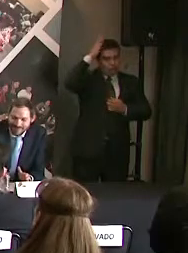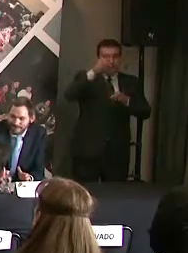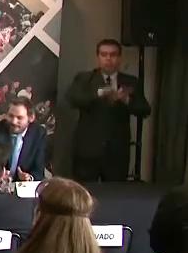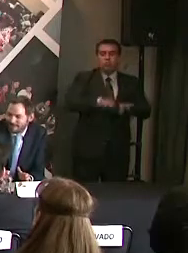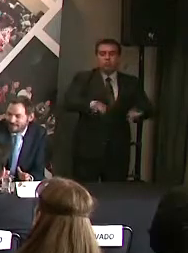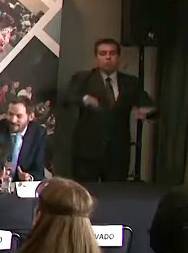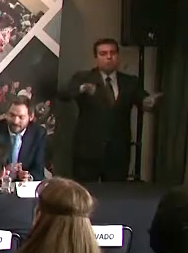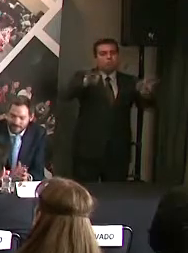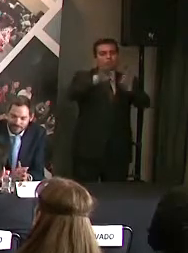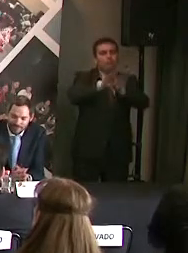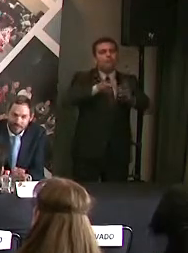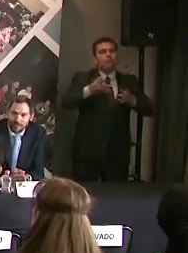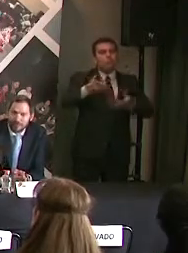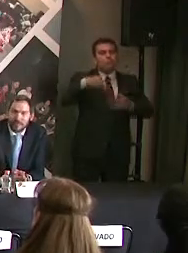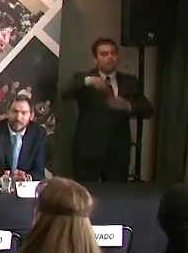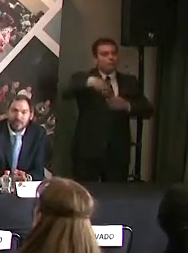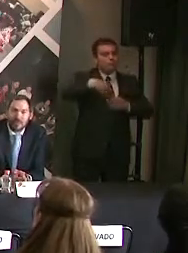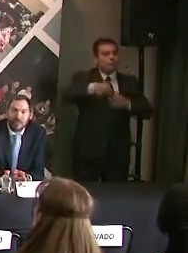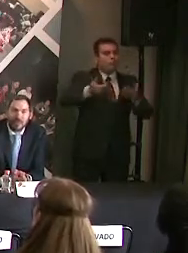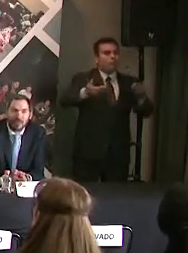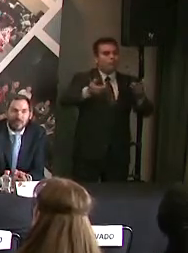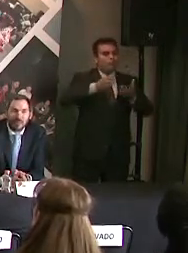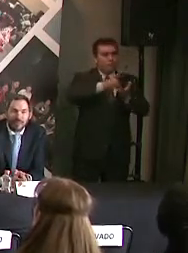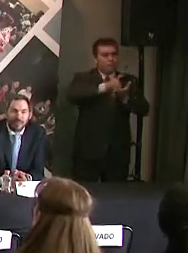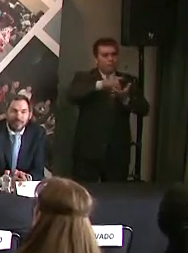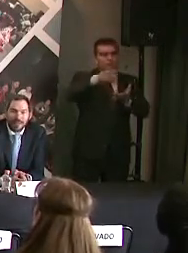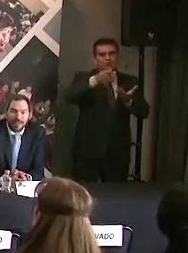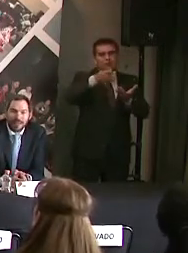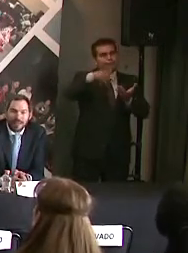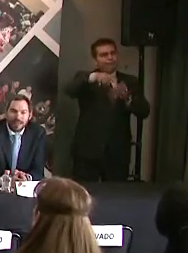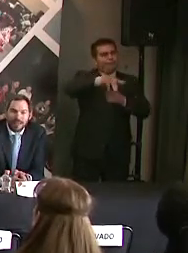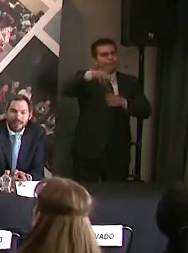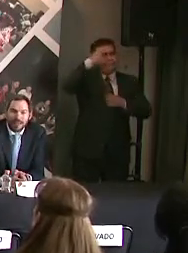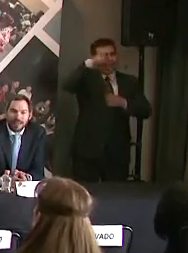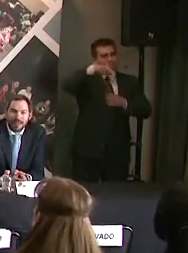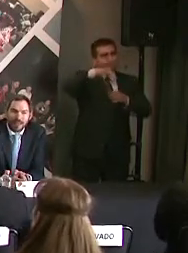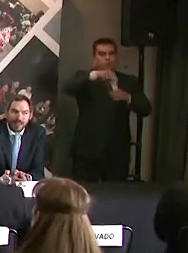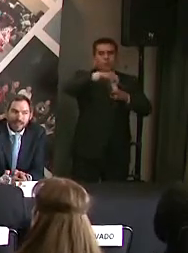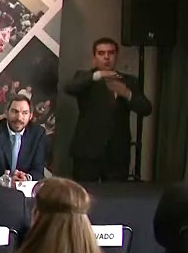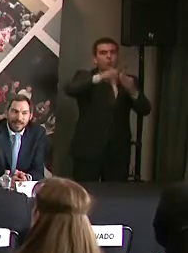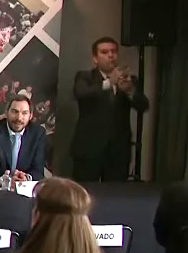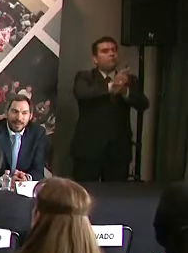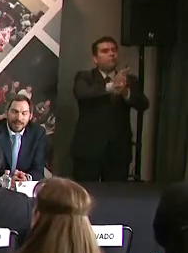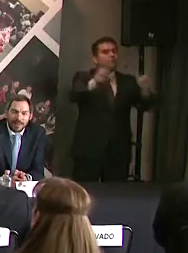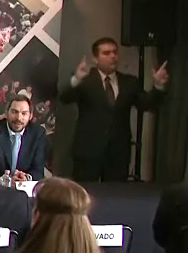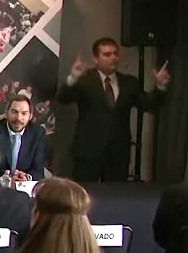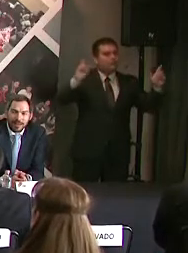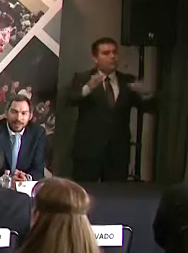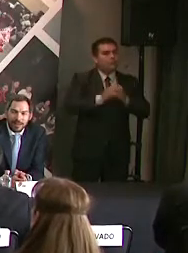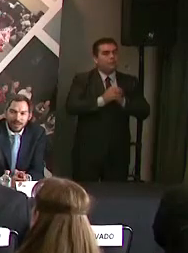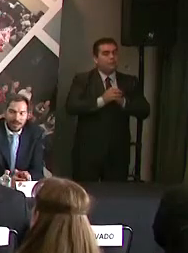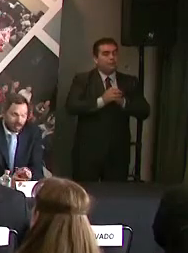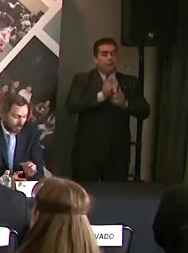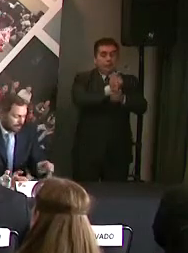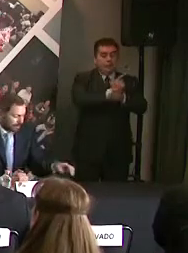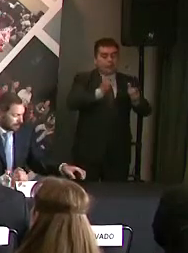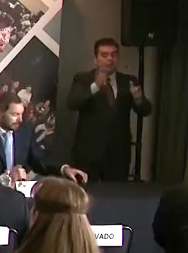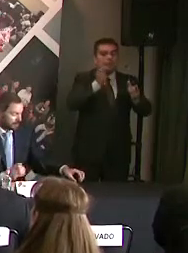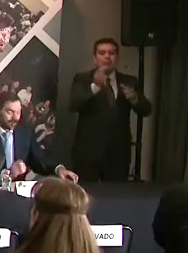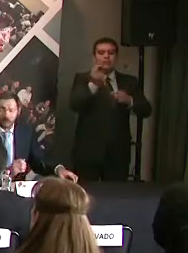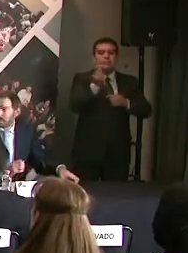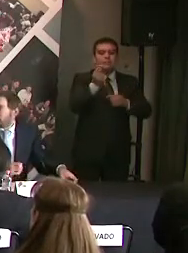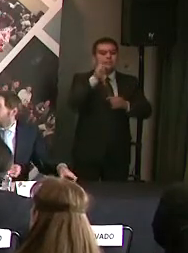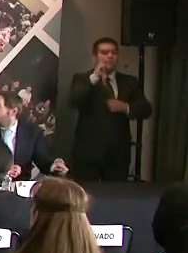democracia moderna y sólida. La democracia, para ser un sistema de libertades y de derechos, debe incluirnos, debe incluir a